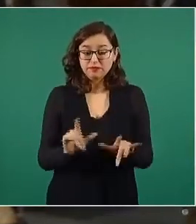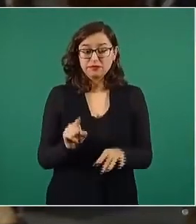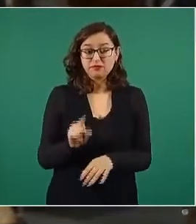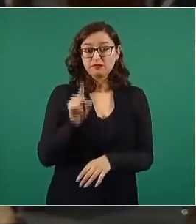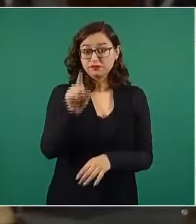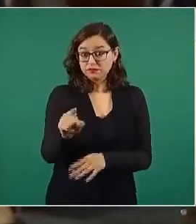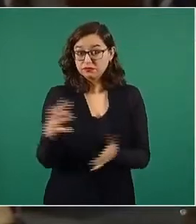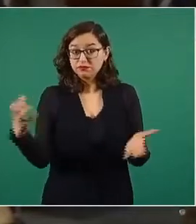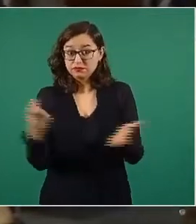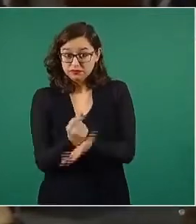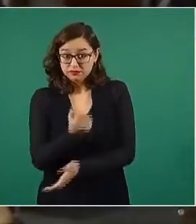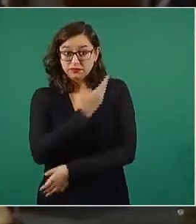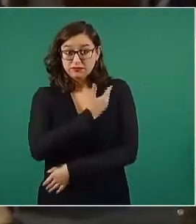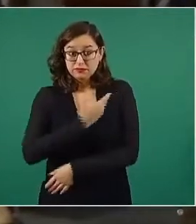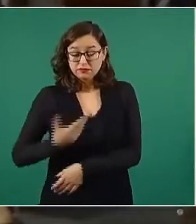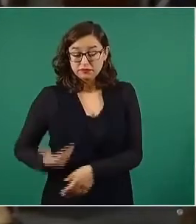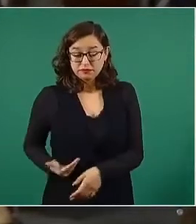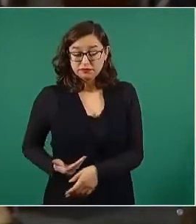elección